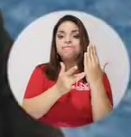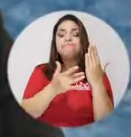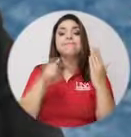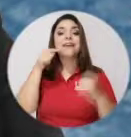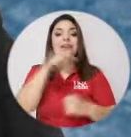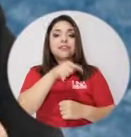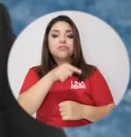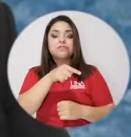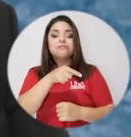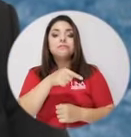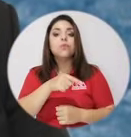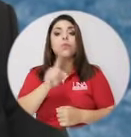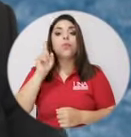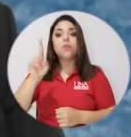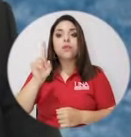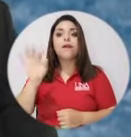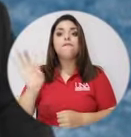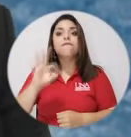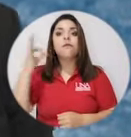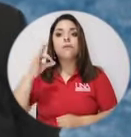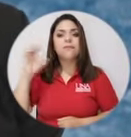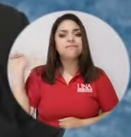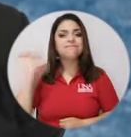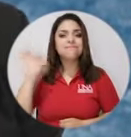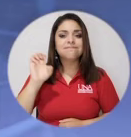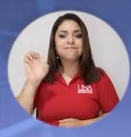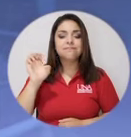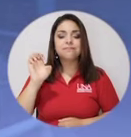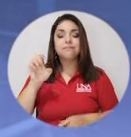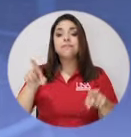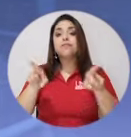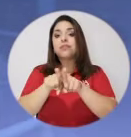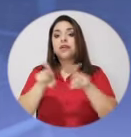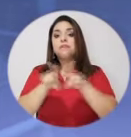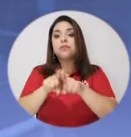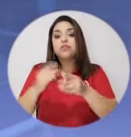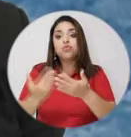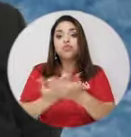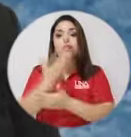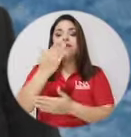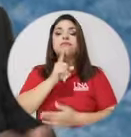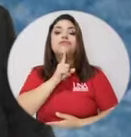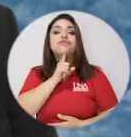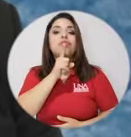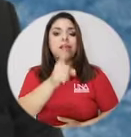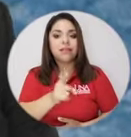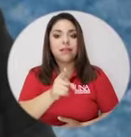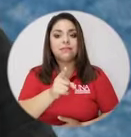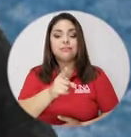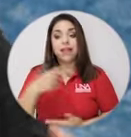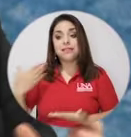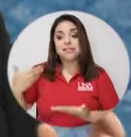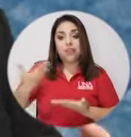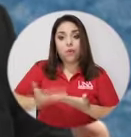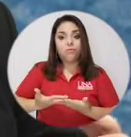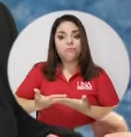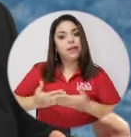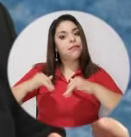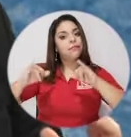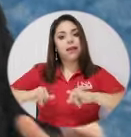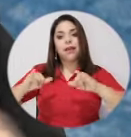entienda no solamente como una medida de emergencia, sino como una nueva realidad que llegó para quedarse, ¿verdad? Como muchos han señalado, no es